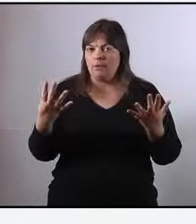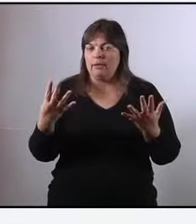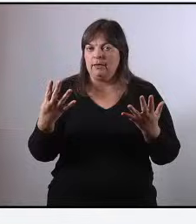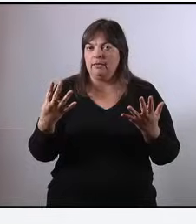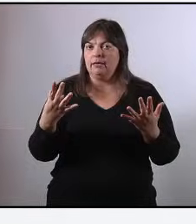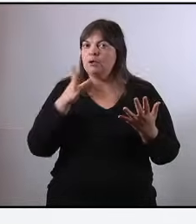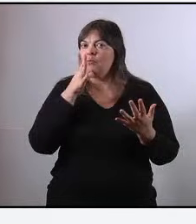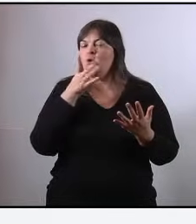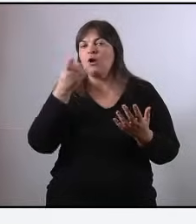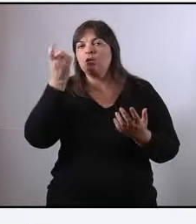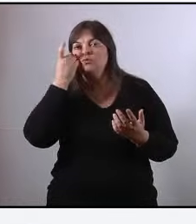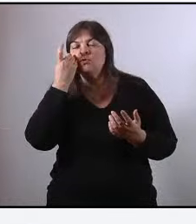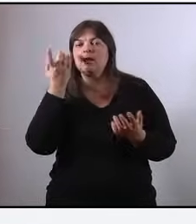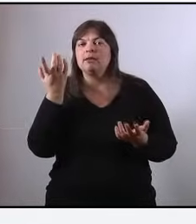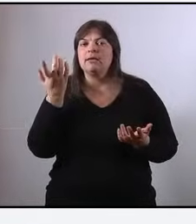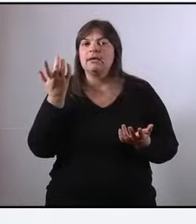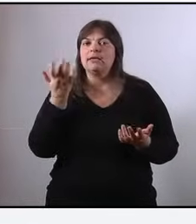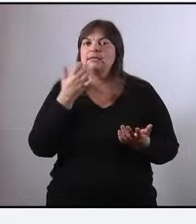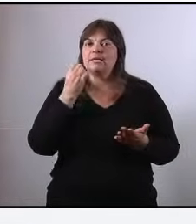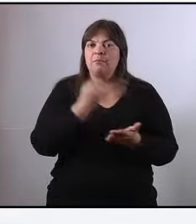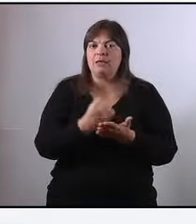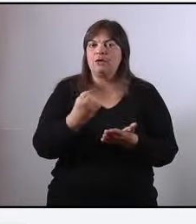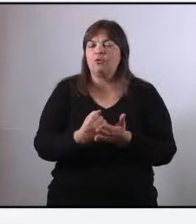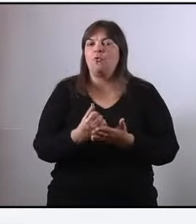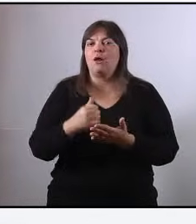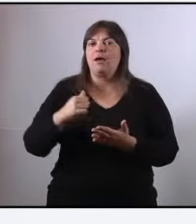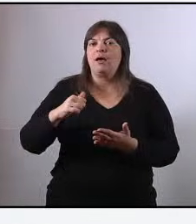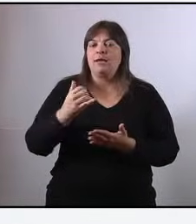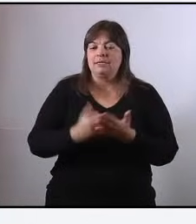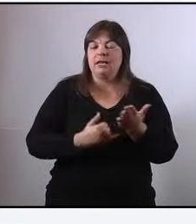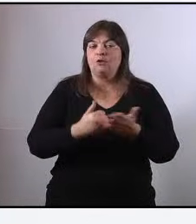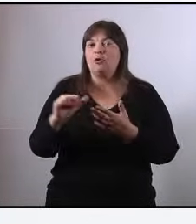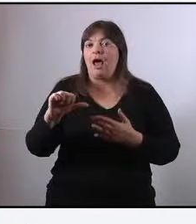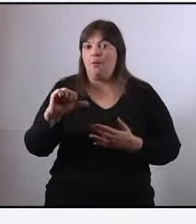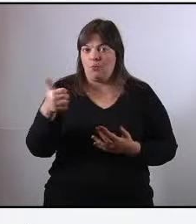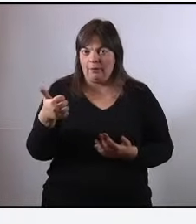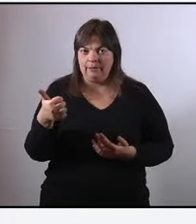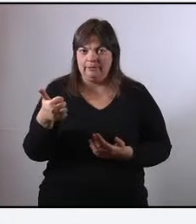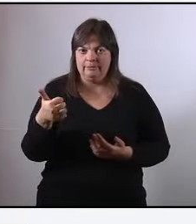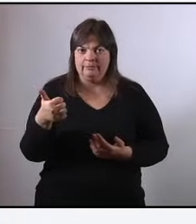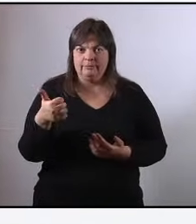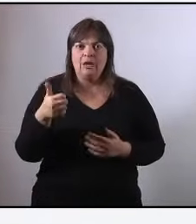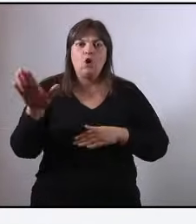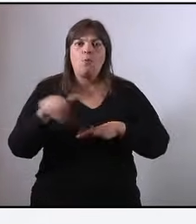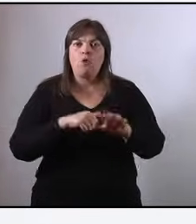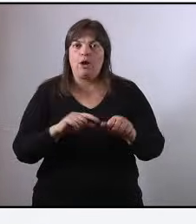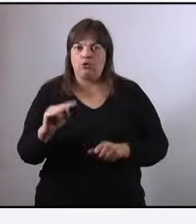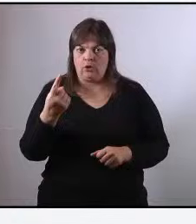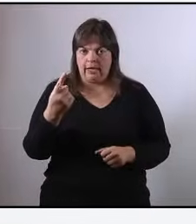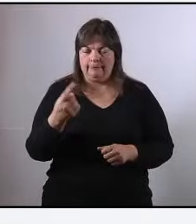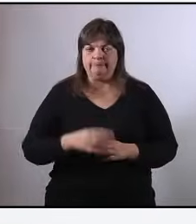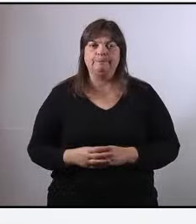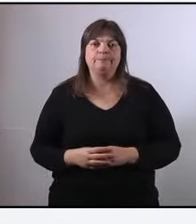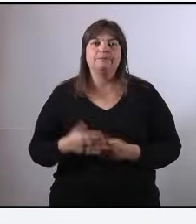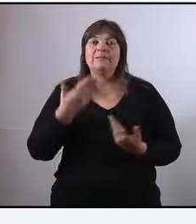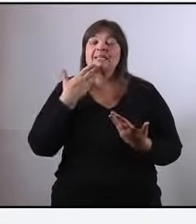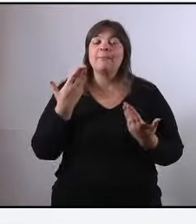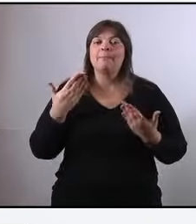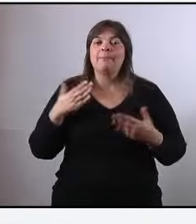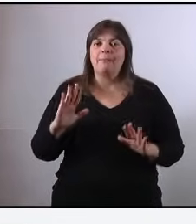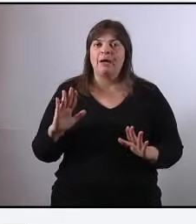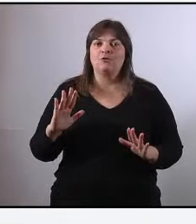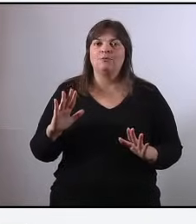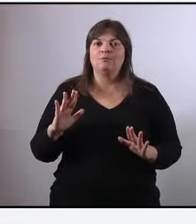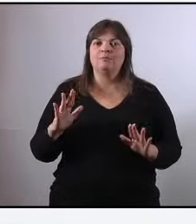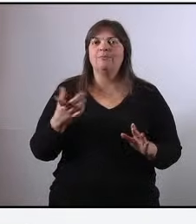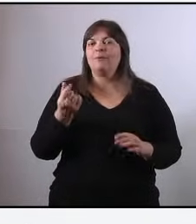los estudiantes que aprueban las matrículas, que aprueban las asignaturas en primera convocatoria. Sin embargo, esta